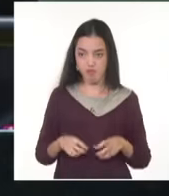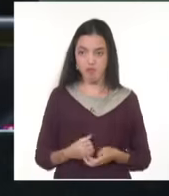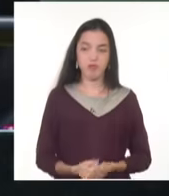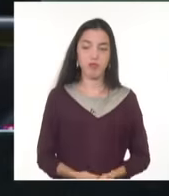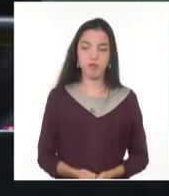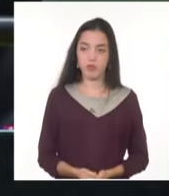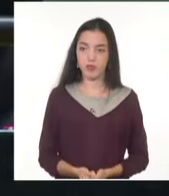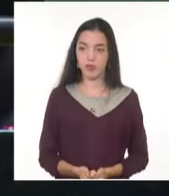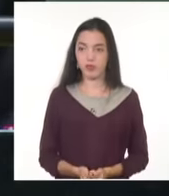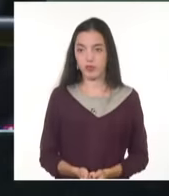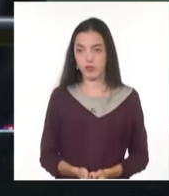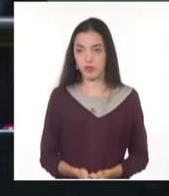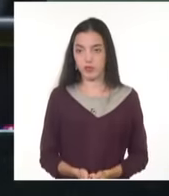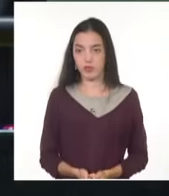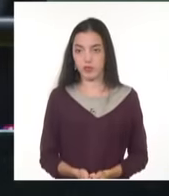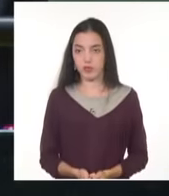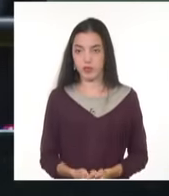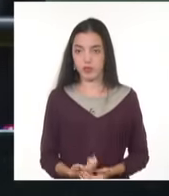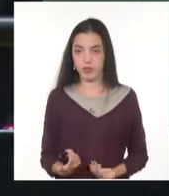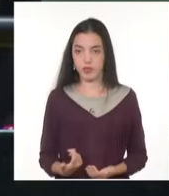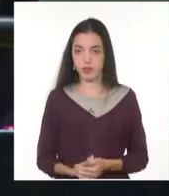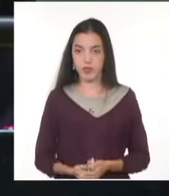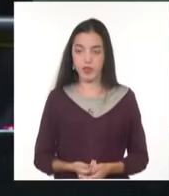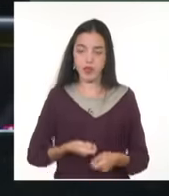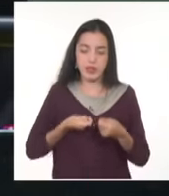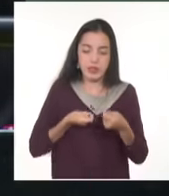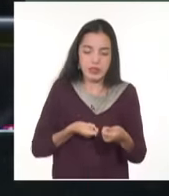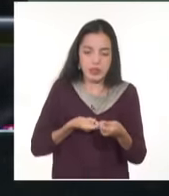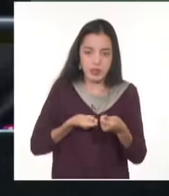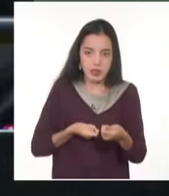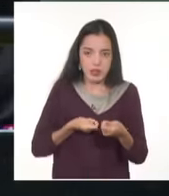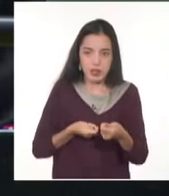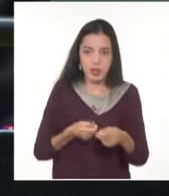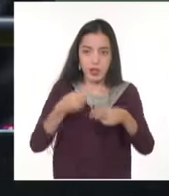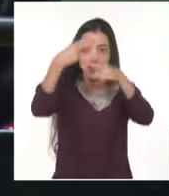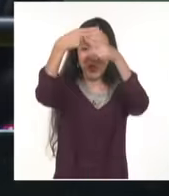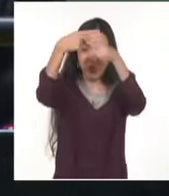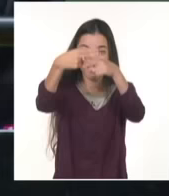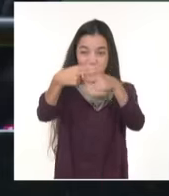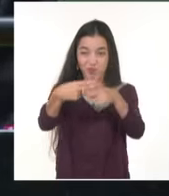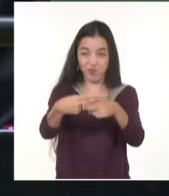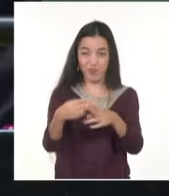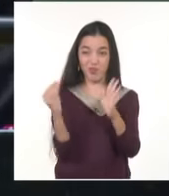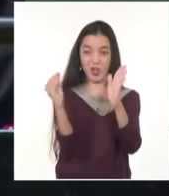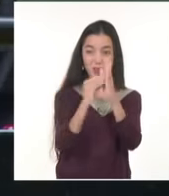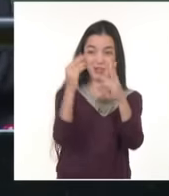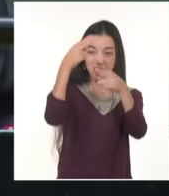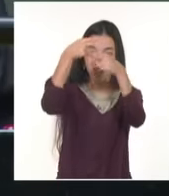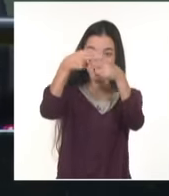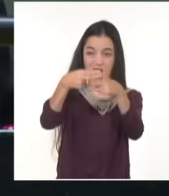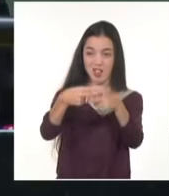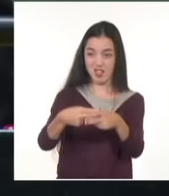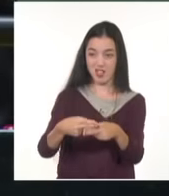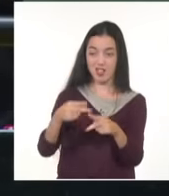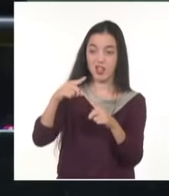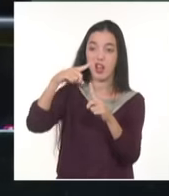se ha reforzado con la inclusión de Cuba en la lista arbitraria e infame